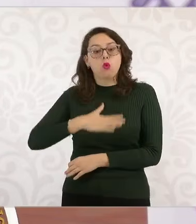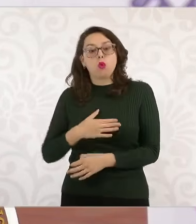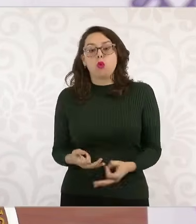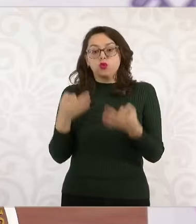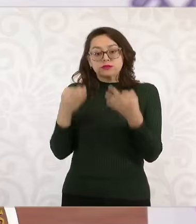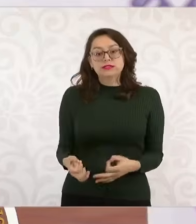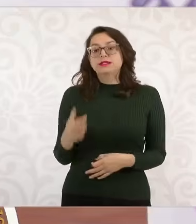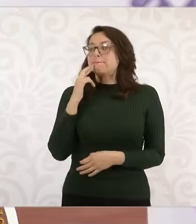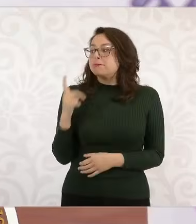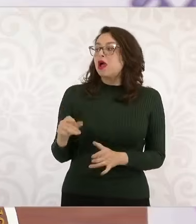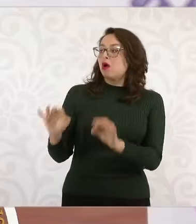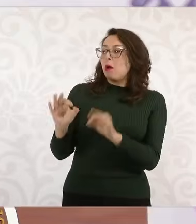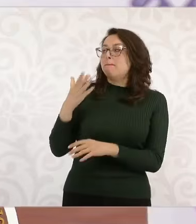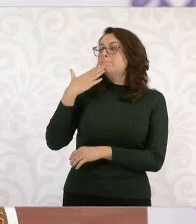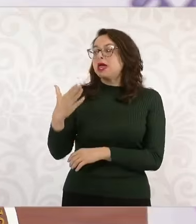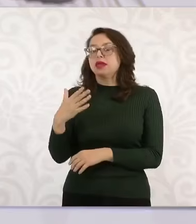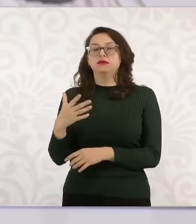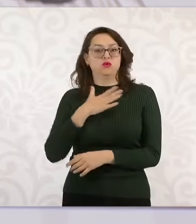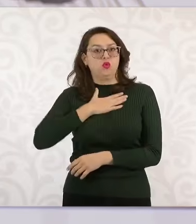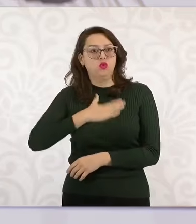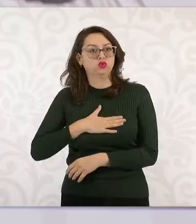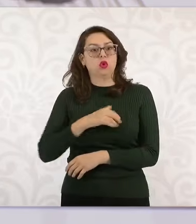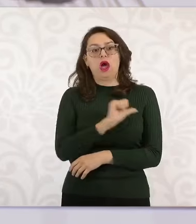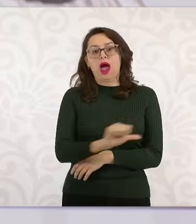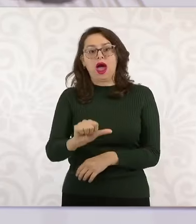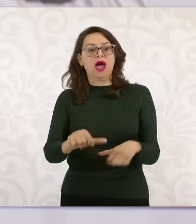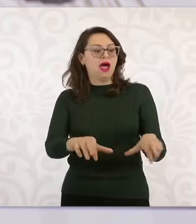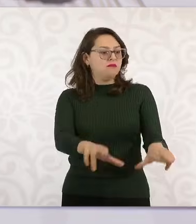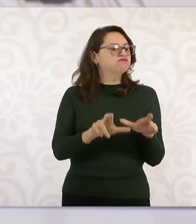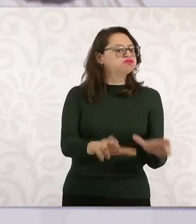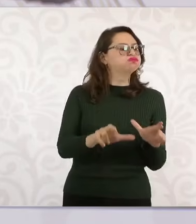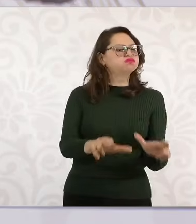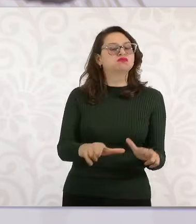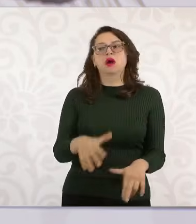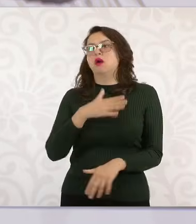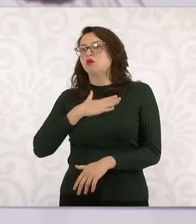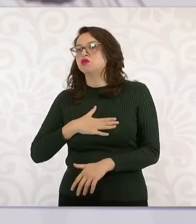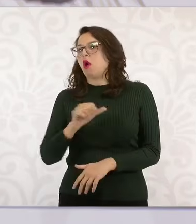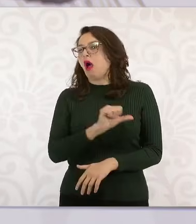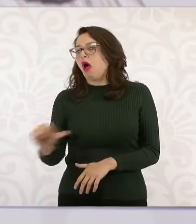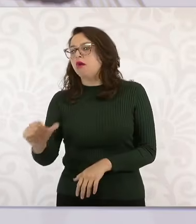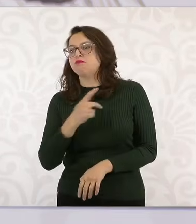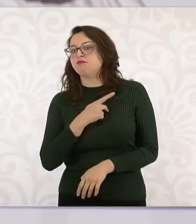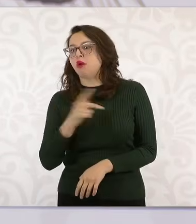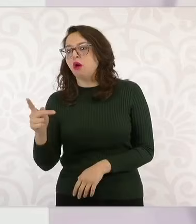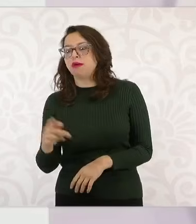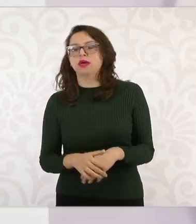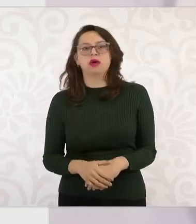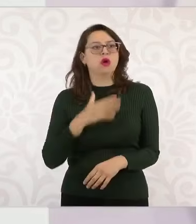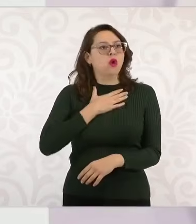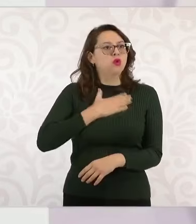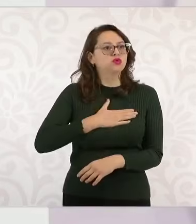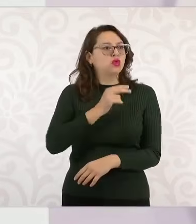mejor, que funcione para el rico y para el pobre, para el que vive en el norte y para el que vive en el sur. Que la justicia se aplique